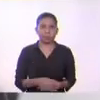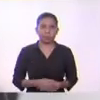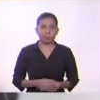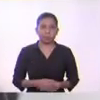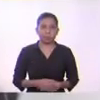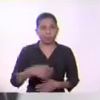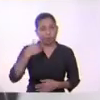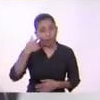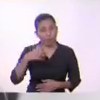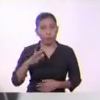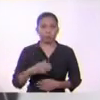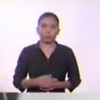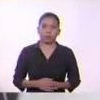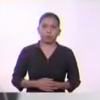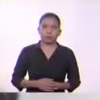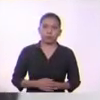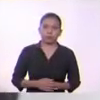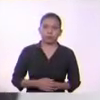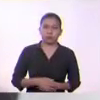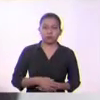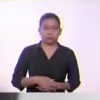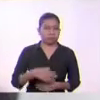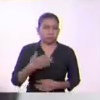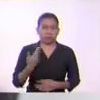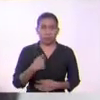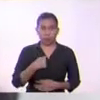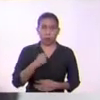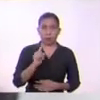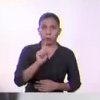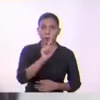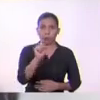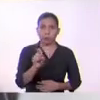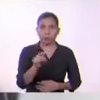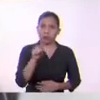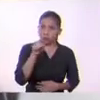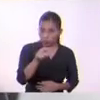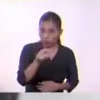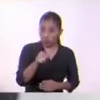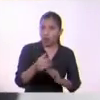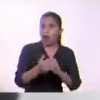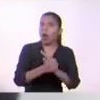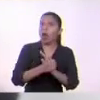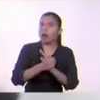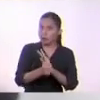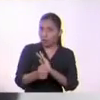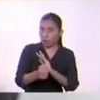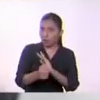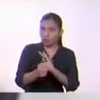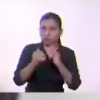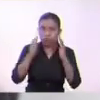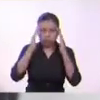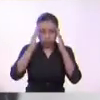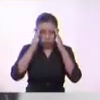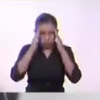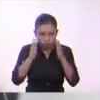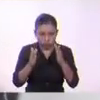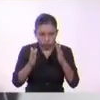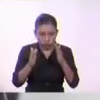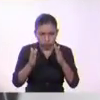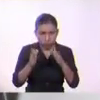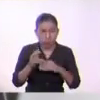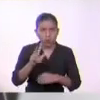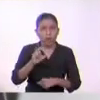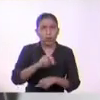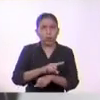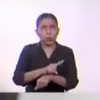ejemplo, ¿cómo responderías a la pregunta? ¿Es usted capaz de mantener la concentración por más de 30